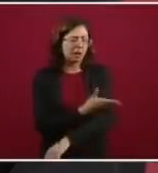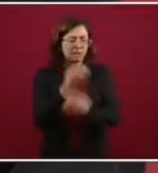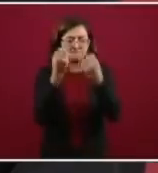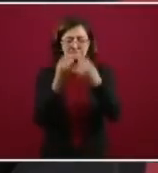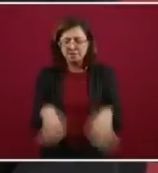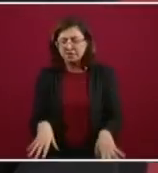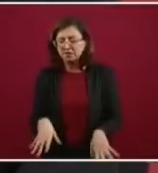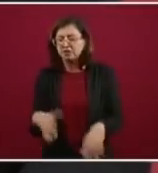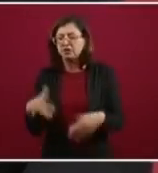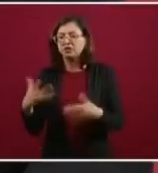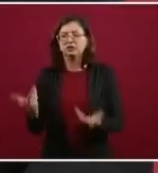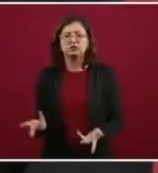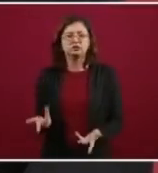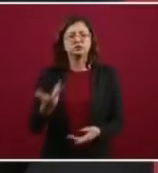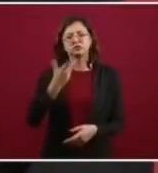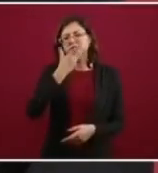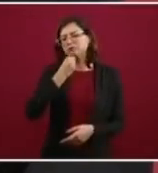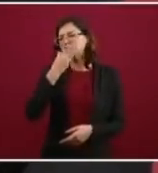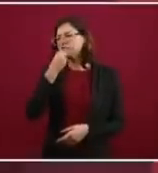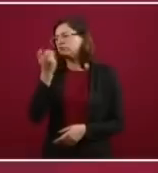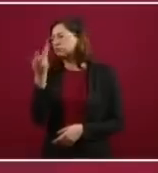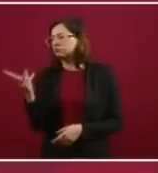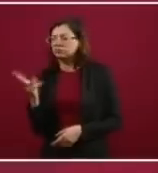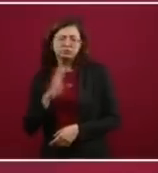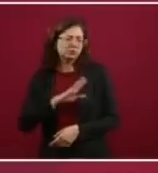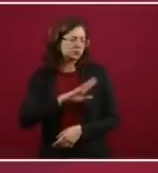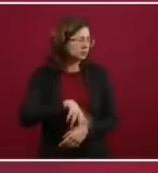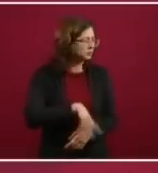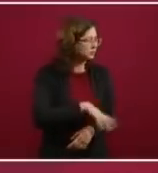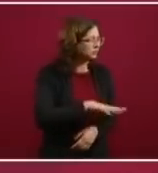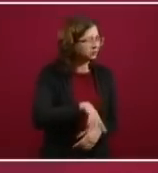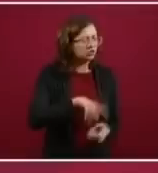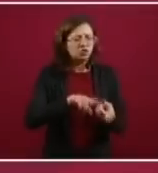buscaban la extremidad